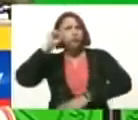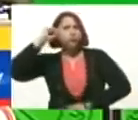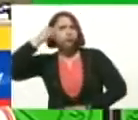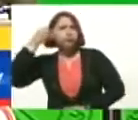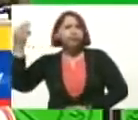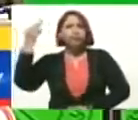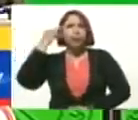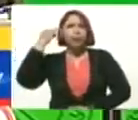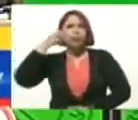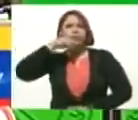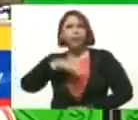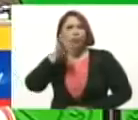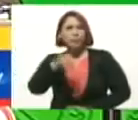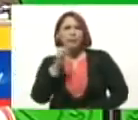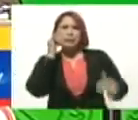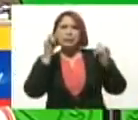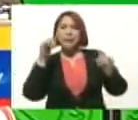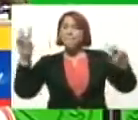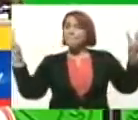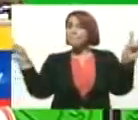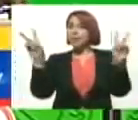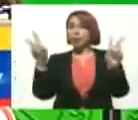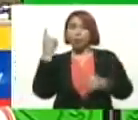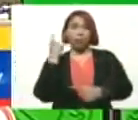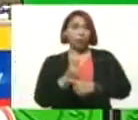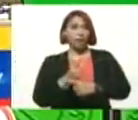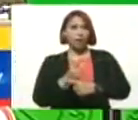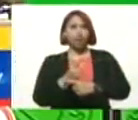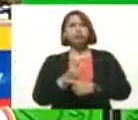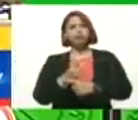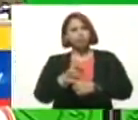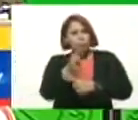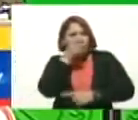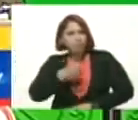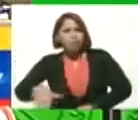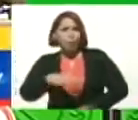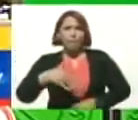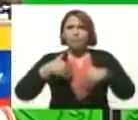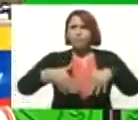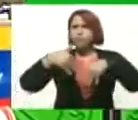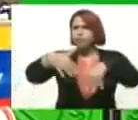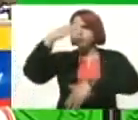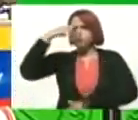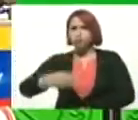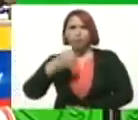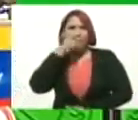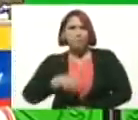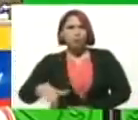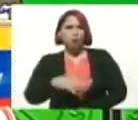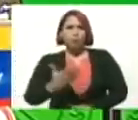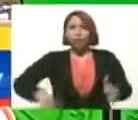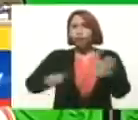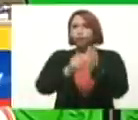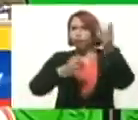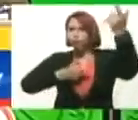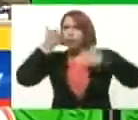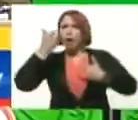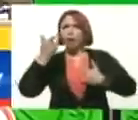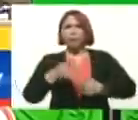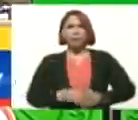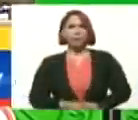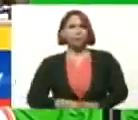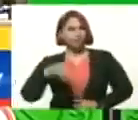para conmemorar la inmensa victoria cívico-militar del pueblo con el rescate del comandante Chávez,